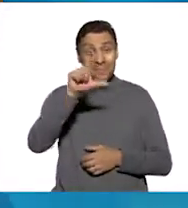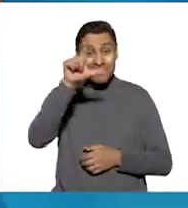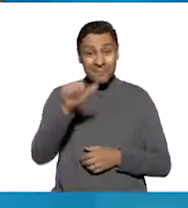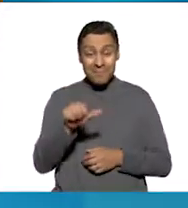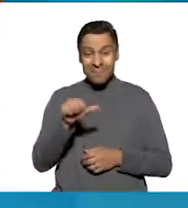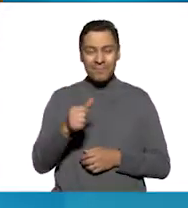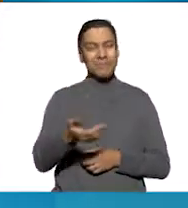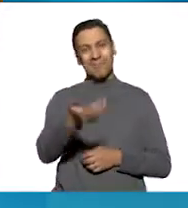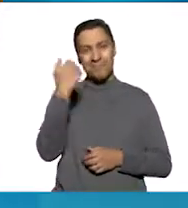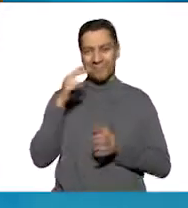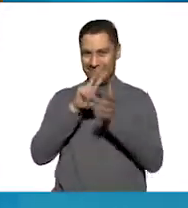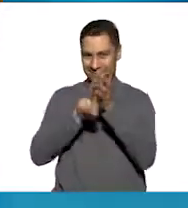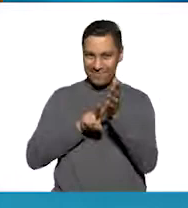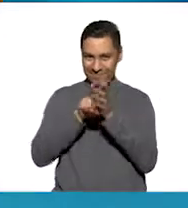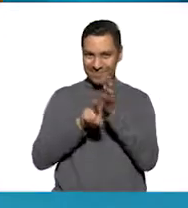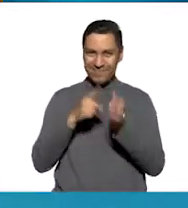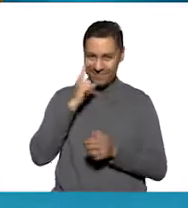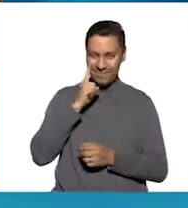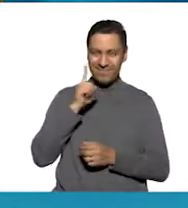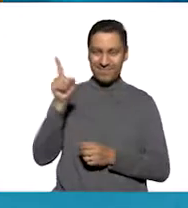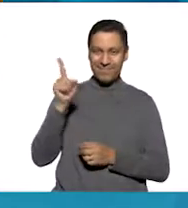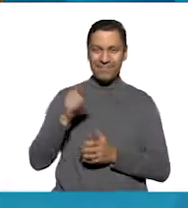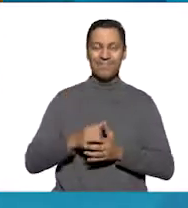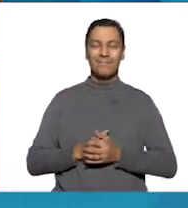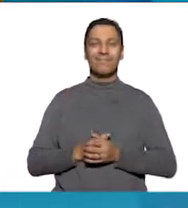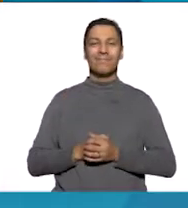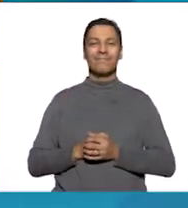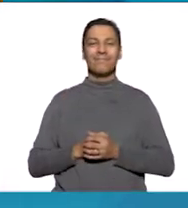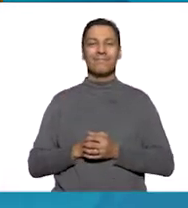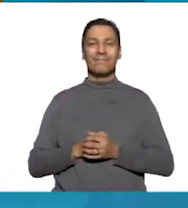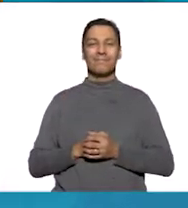¡Hola! Vamos a ver el siguiente video.